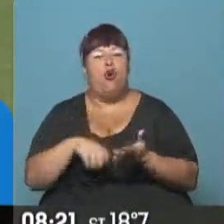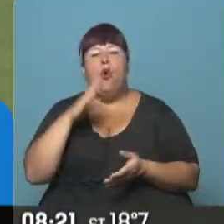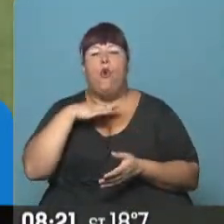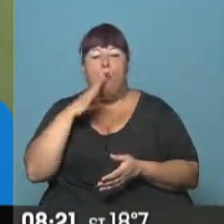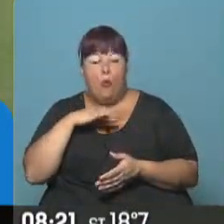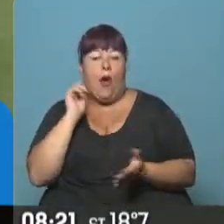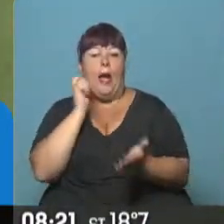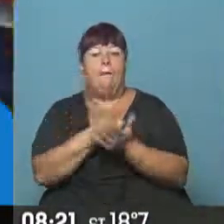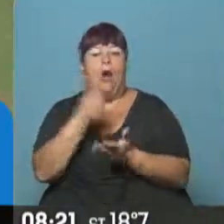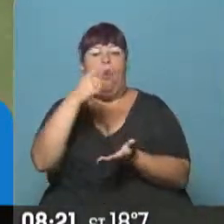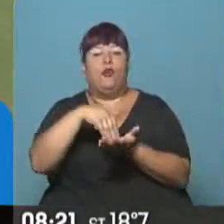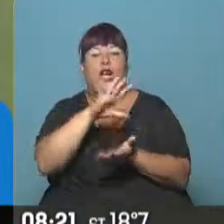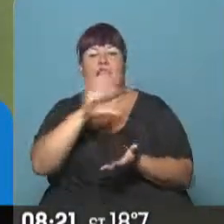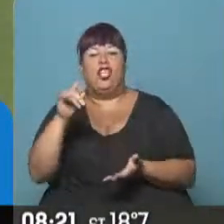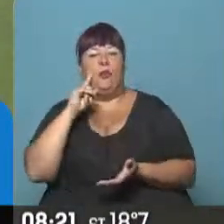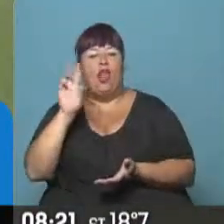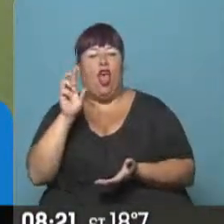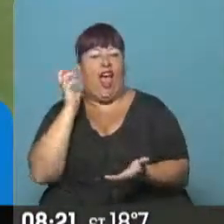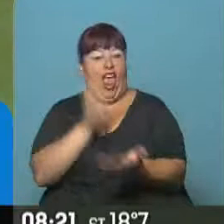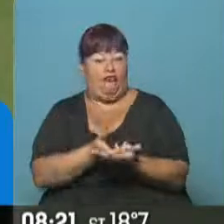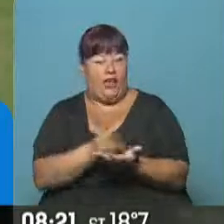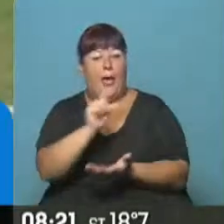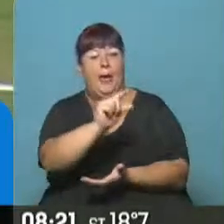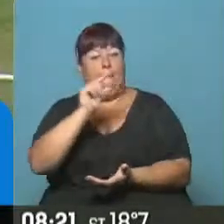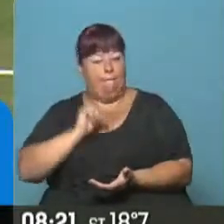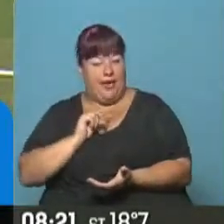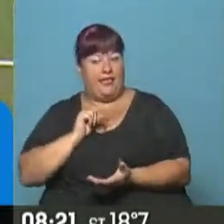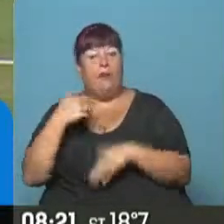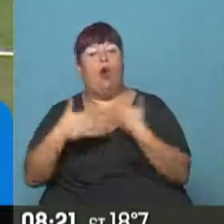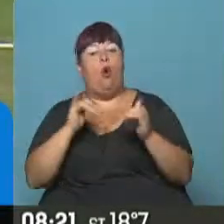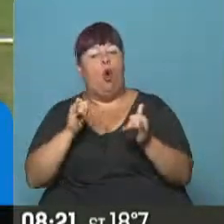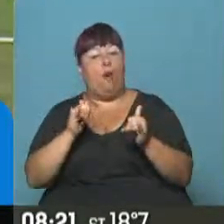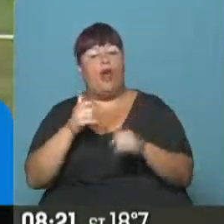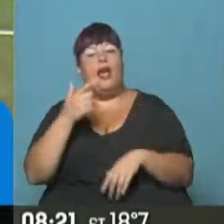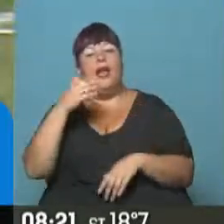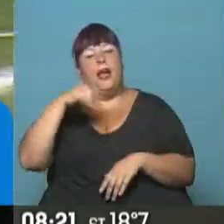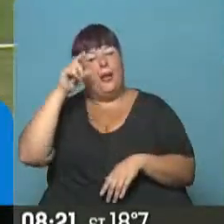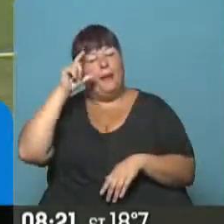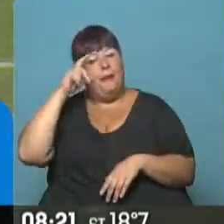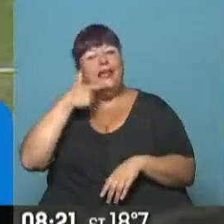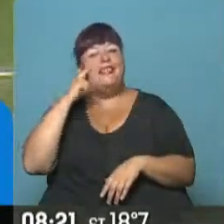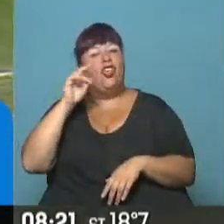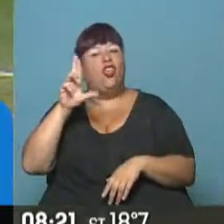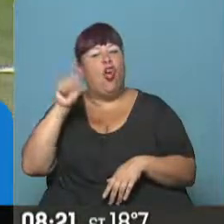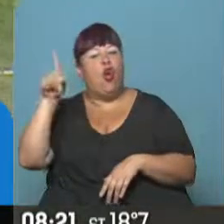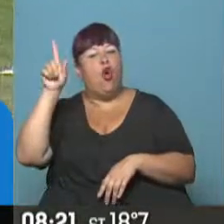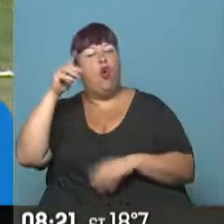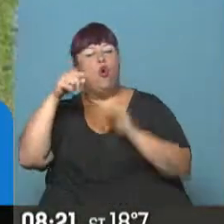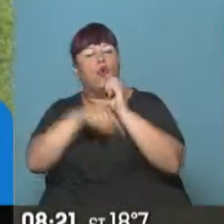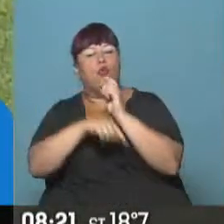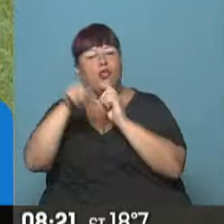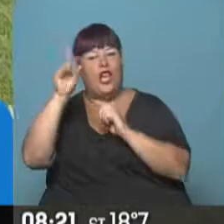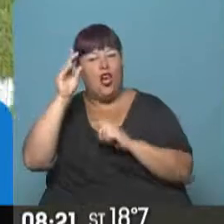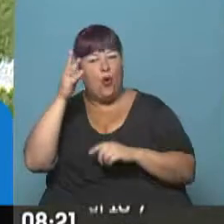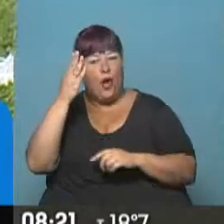abona $1.500.000 en efectivo, cede a préstamo al juvenil Alexis Messidoro, actualmente en Cruzeiro de Belo Horizonte,